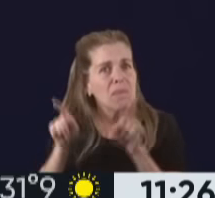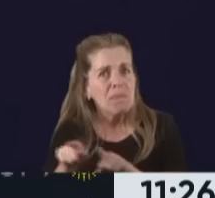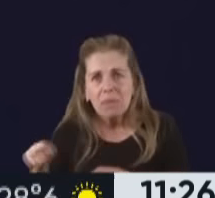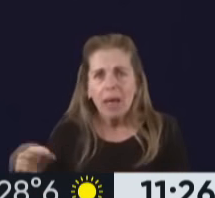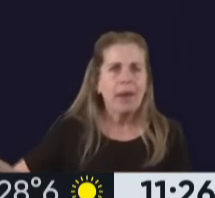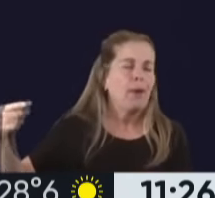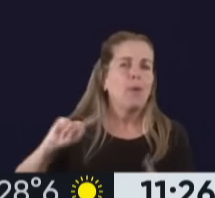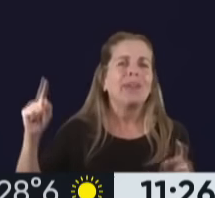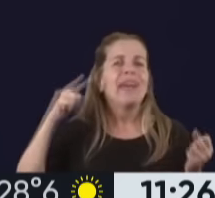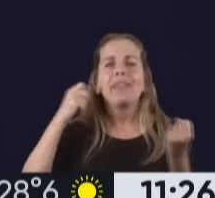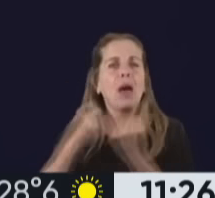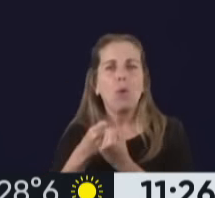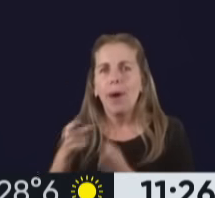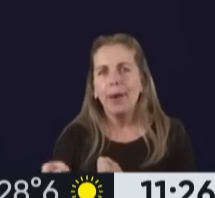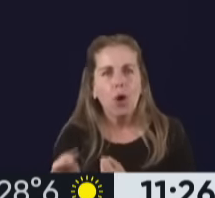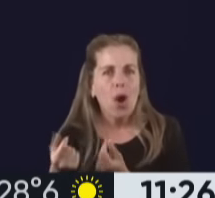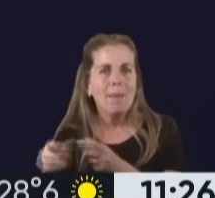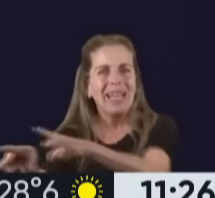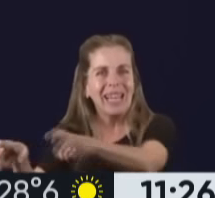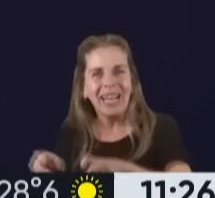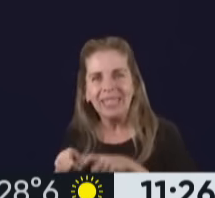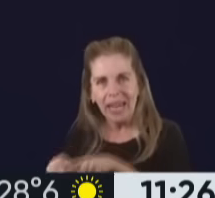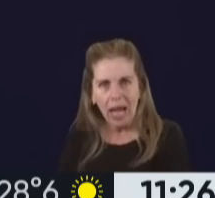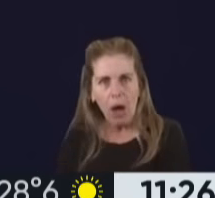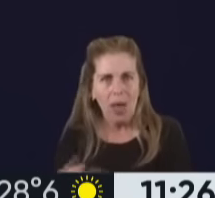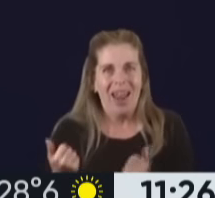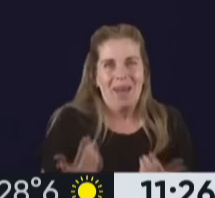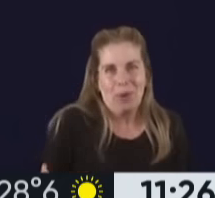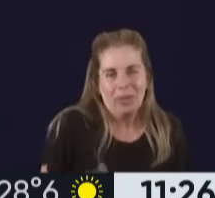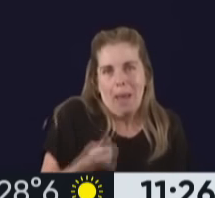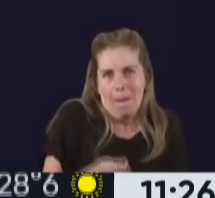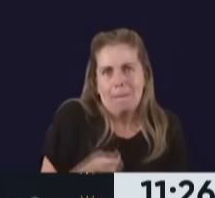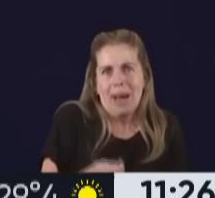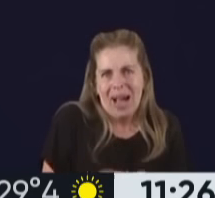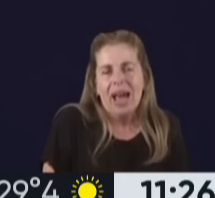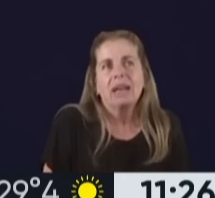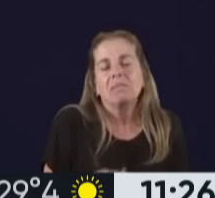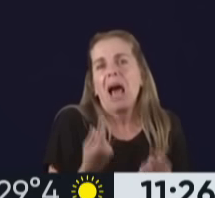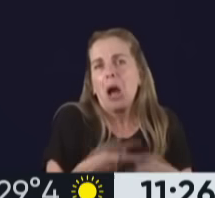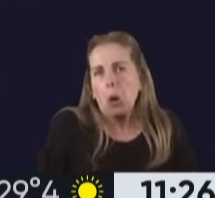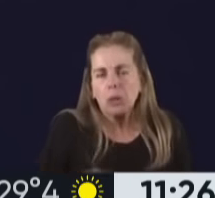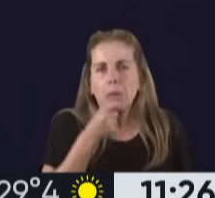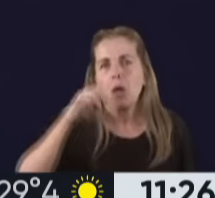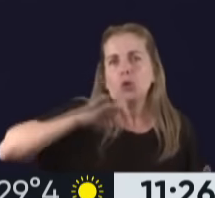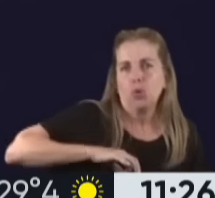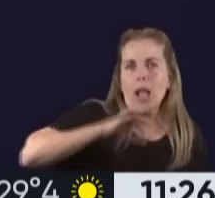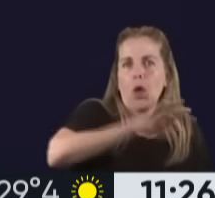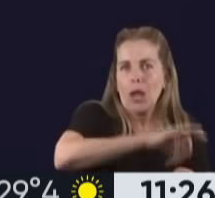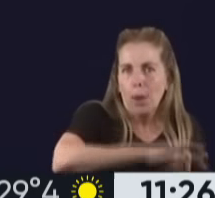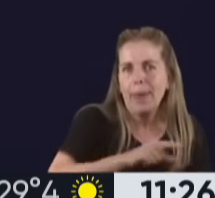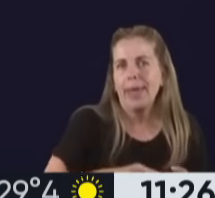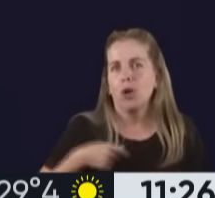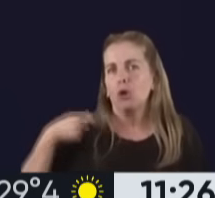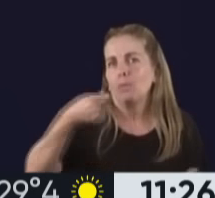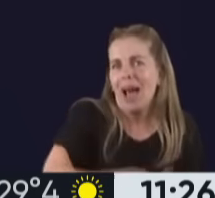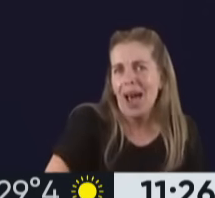que los fondos se usen de forma racional, es decir, que se destinen a donde realmente corresponde, a los sueldos del personal de salud y a brindarle una